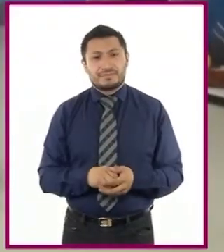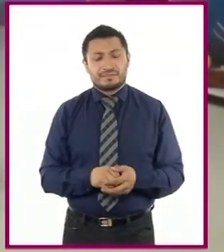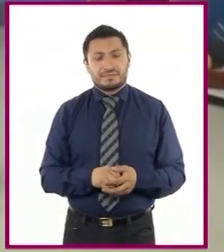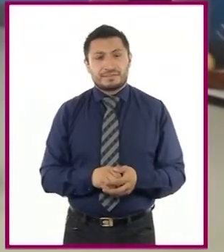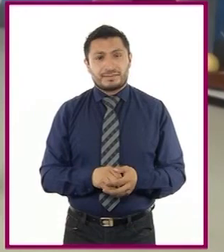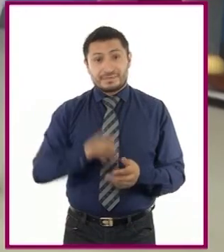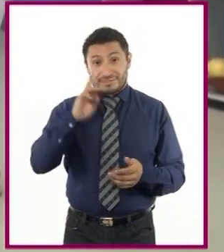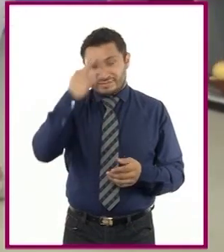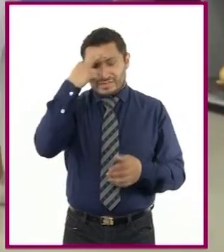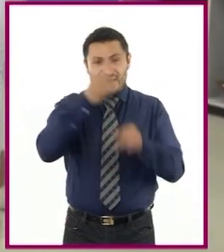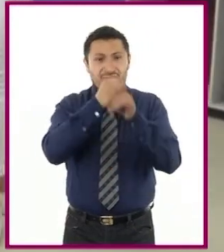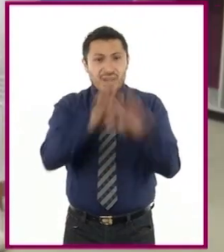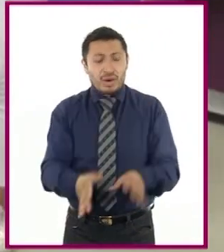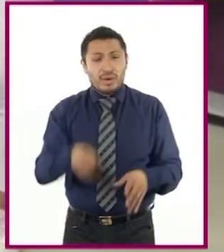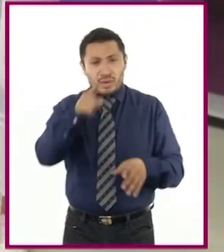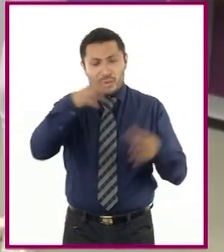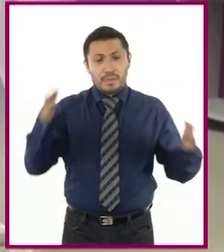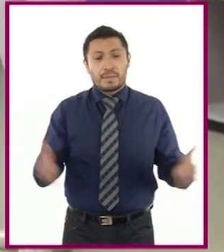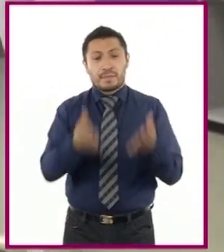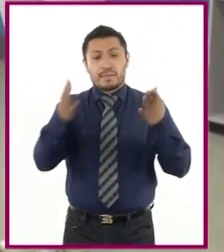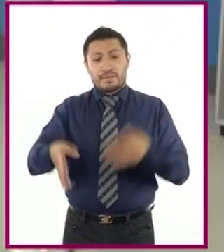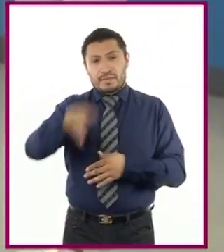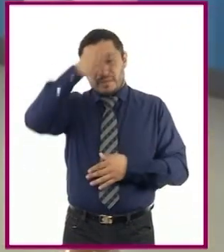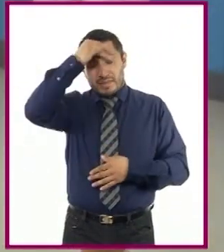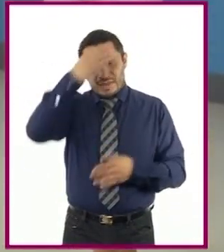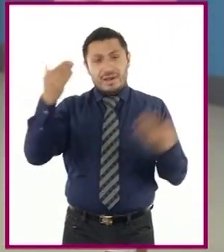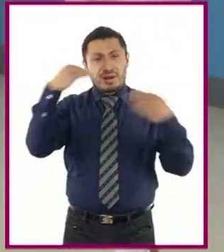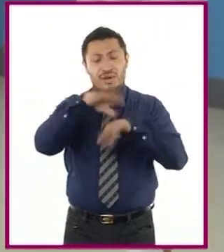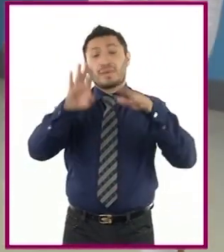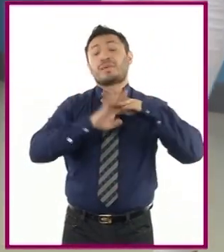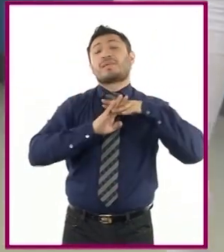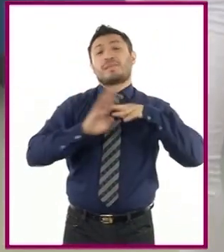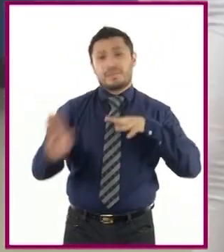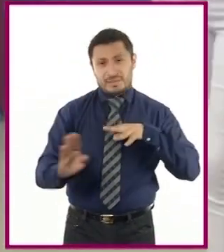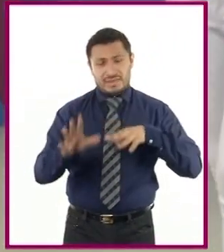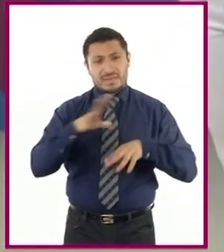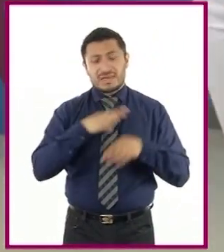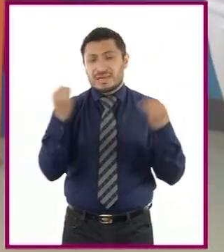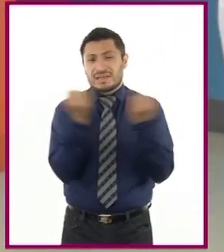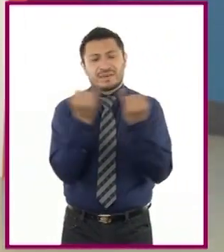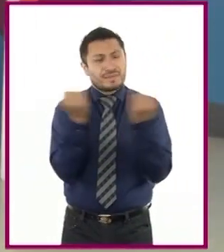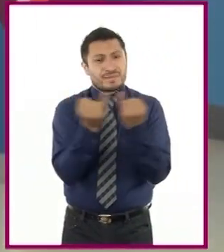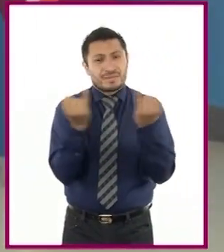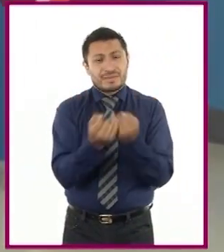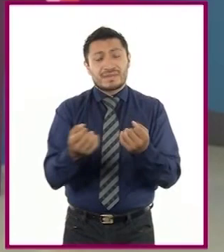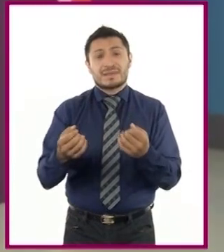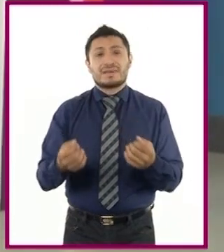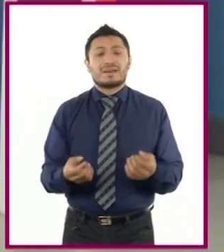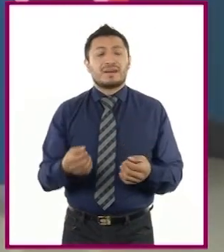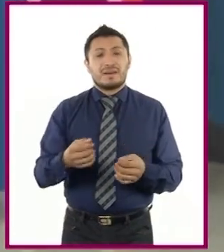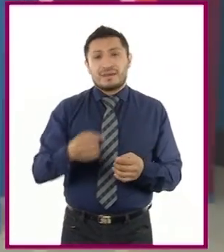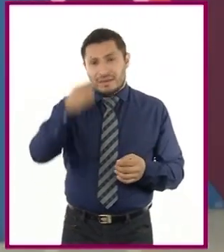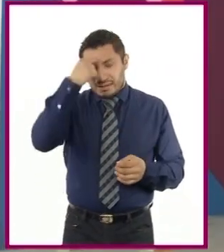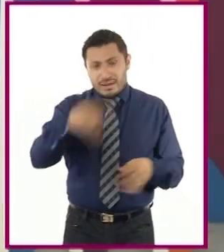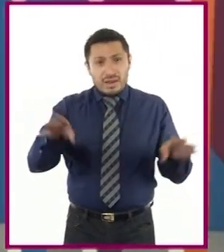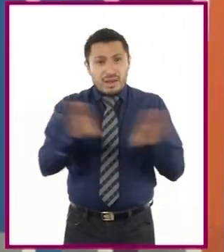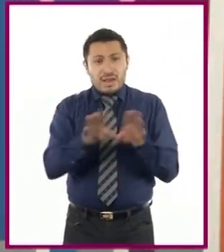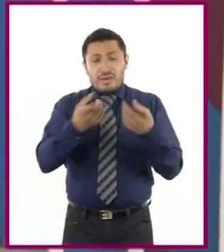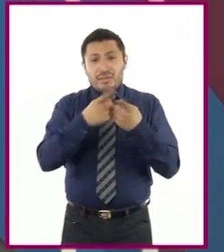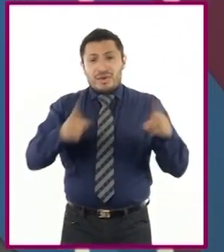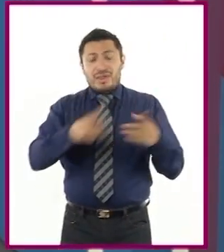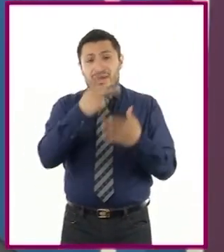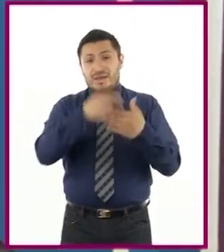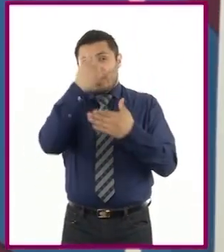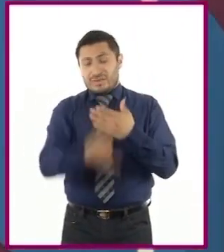Recuerden que la información para fortalecer los aprendizajes sobre la migración, de igual modo la correspondiente a cómo desarrollar un